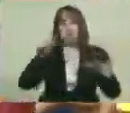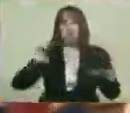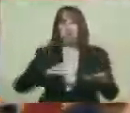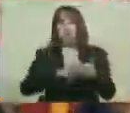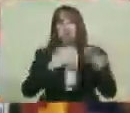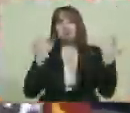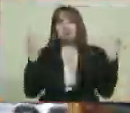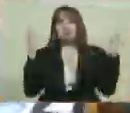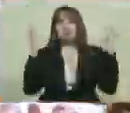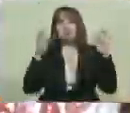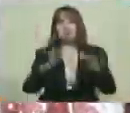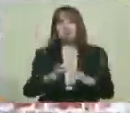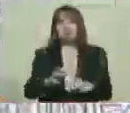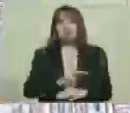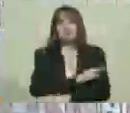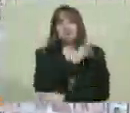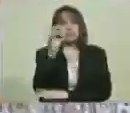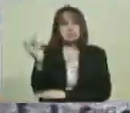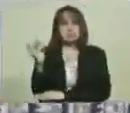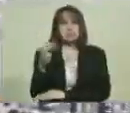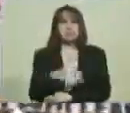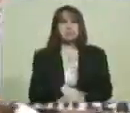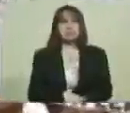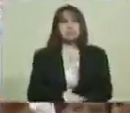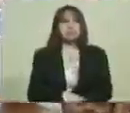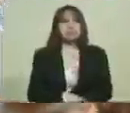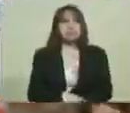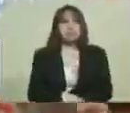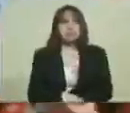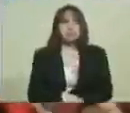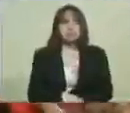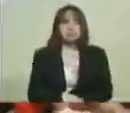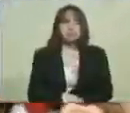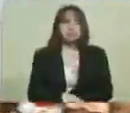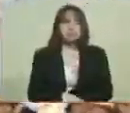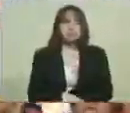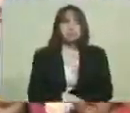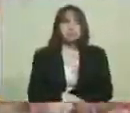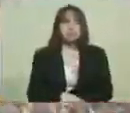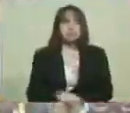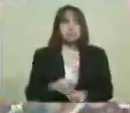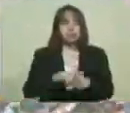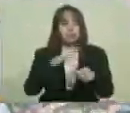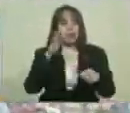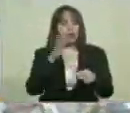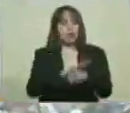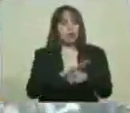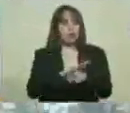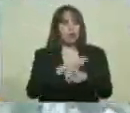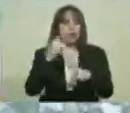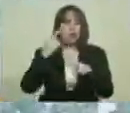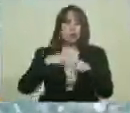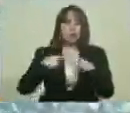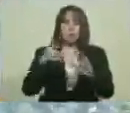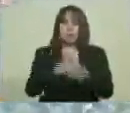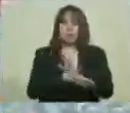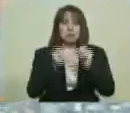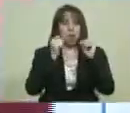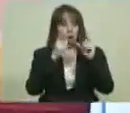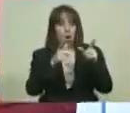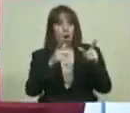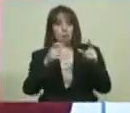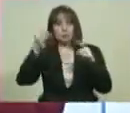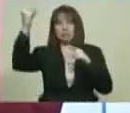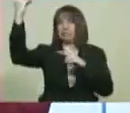de Carora, de Barquisimeto, el acto de Coro, que nos sorprendió porque era un momento de mucho